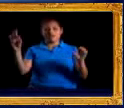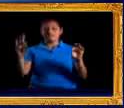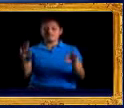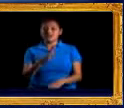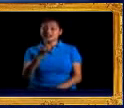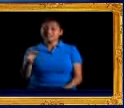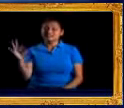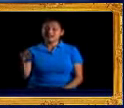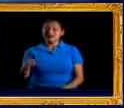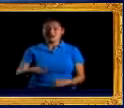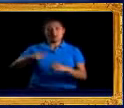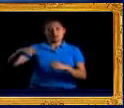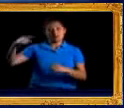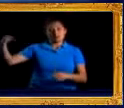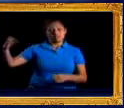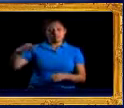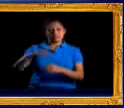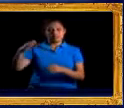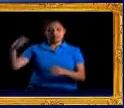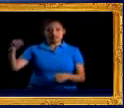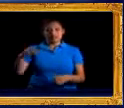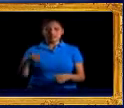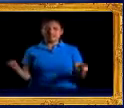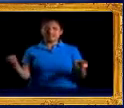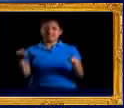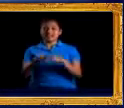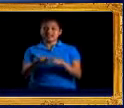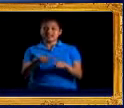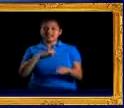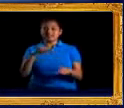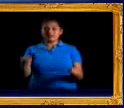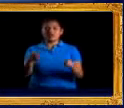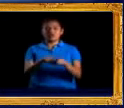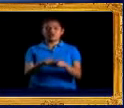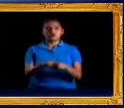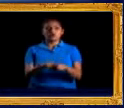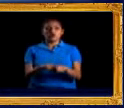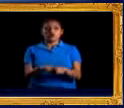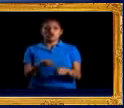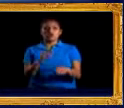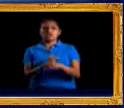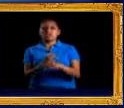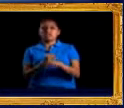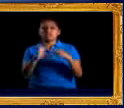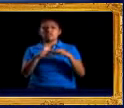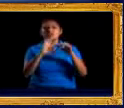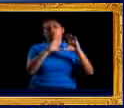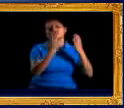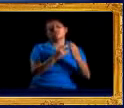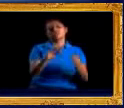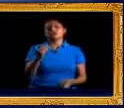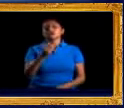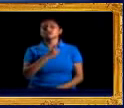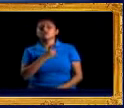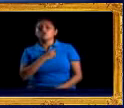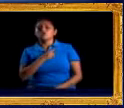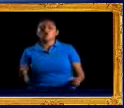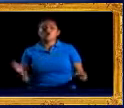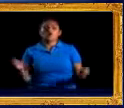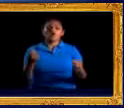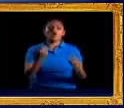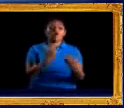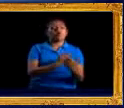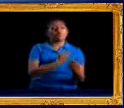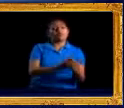prosperidad está, hermano, conectado con la iglesia, con el mundo, que solo está comprando aceite, hermano, que está comprando